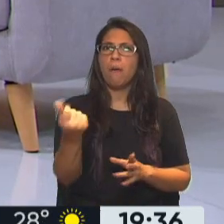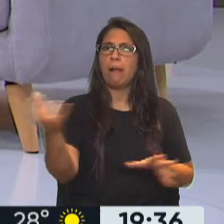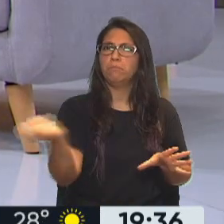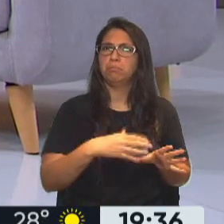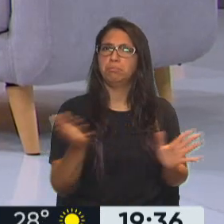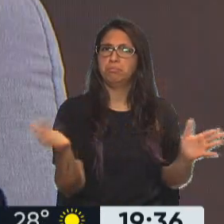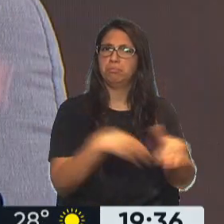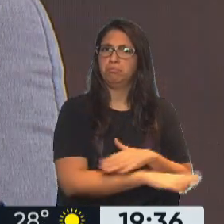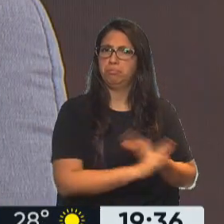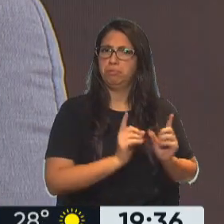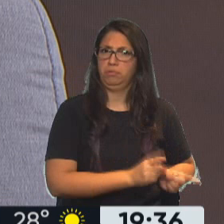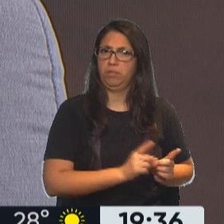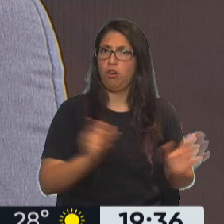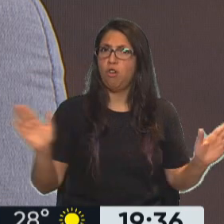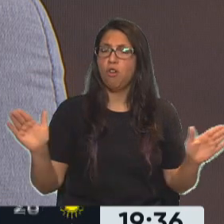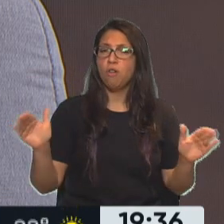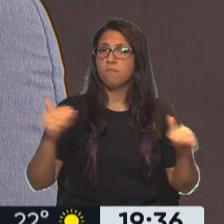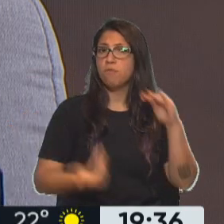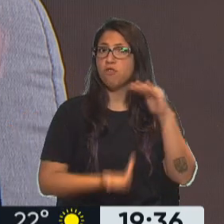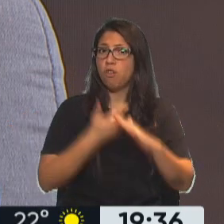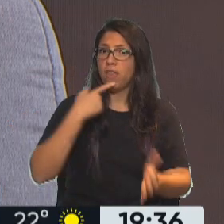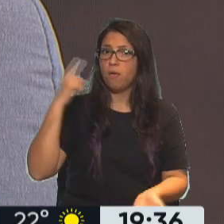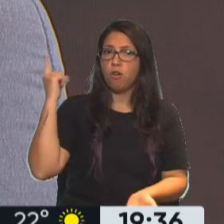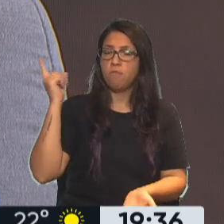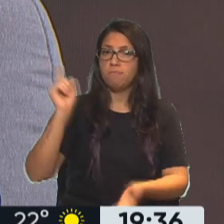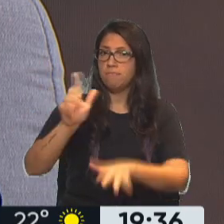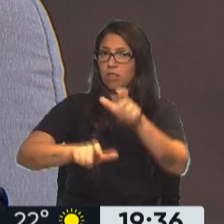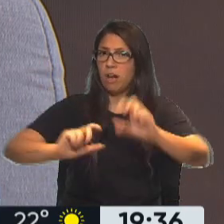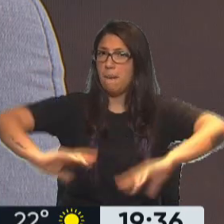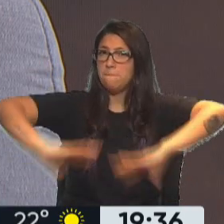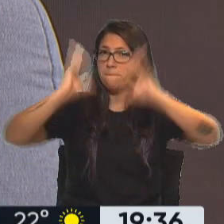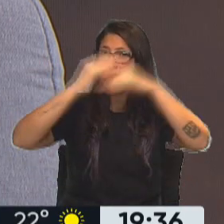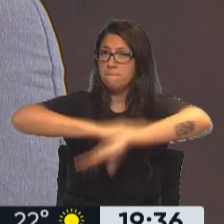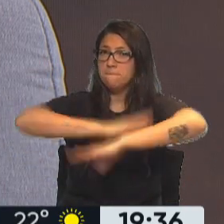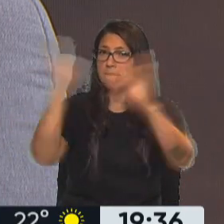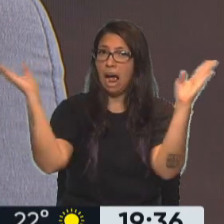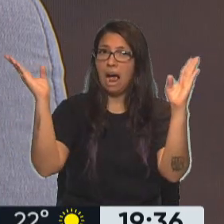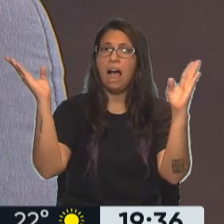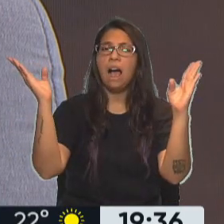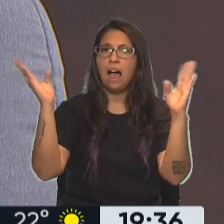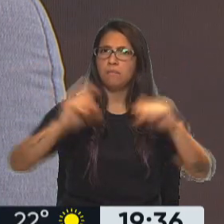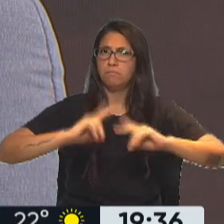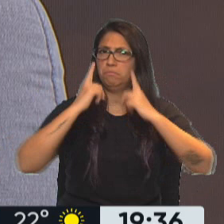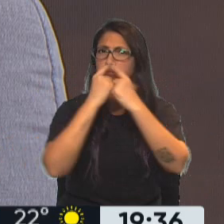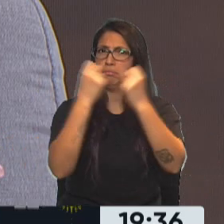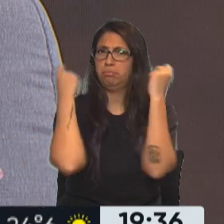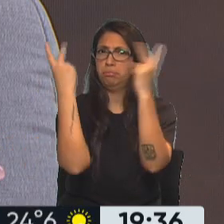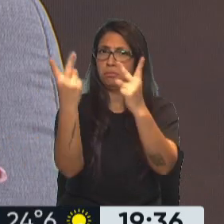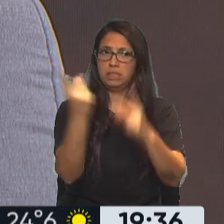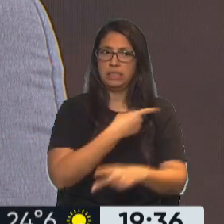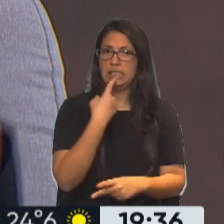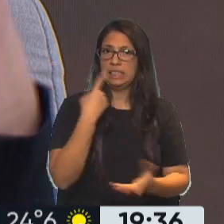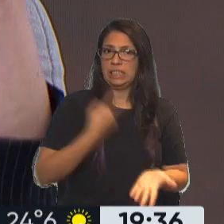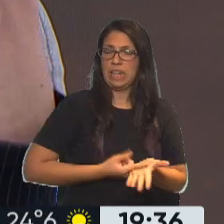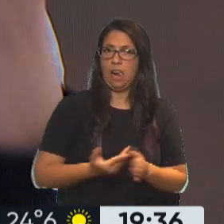depósitos adentro. Esa Corte tuvo que revertir el temperamento cuando toda la ciudadanía se opuso al calor del 19 y 20 de diciembre. Y